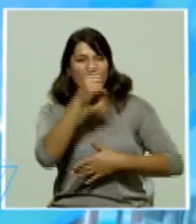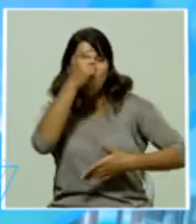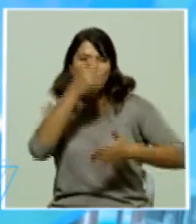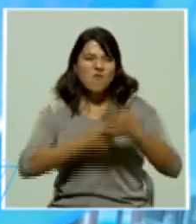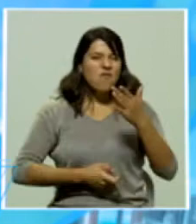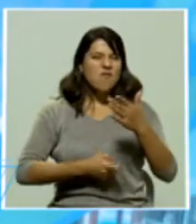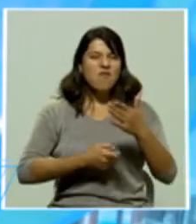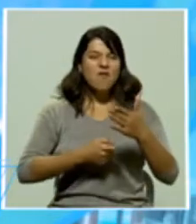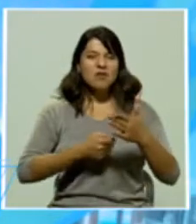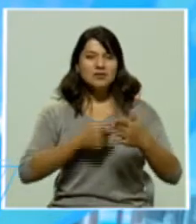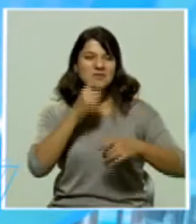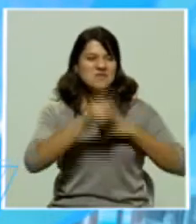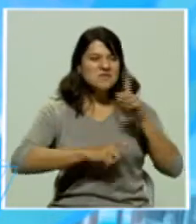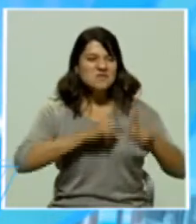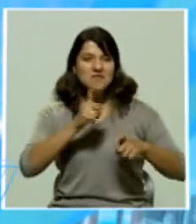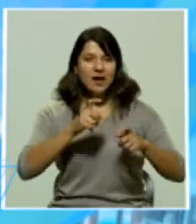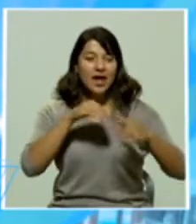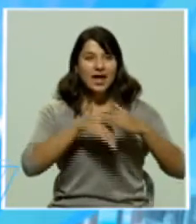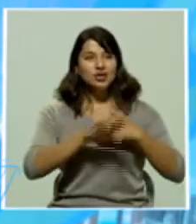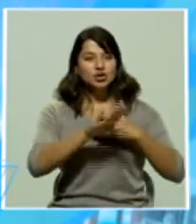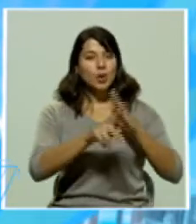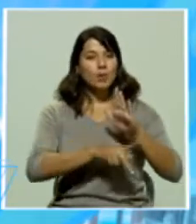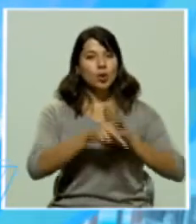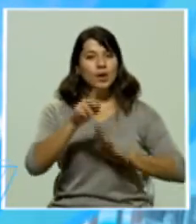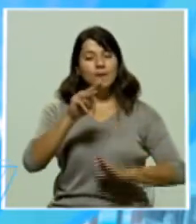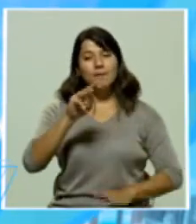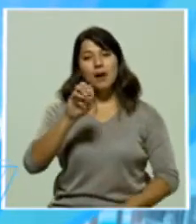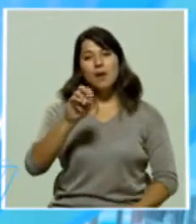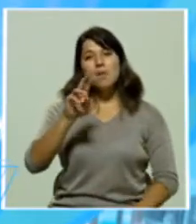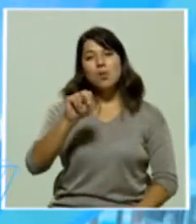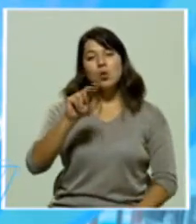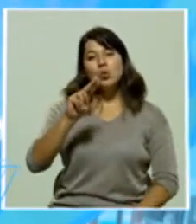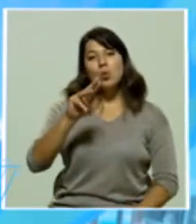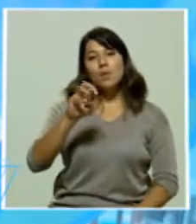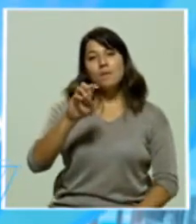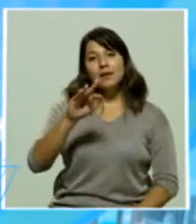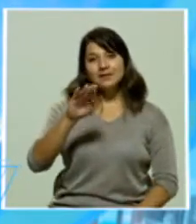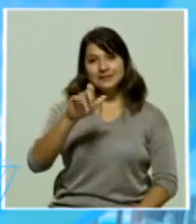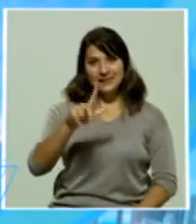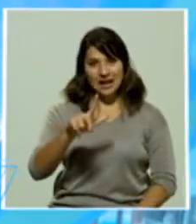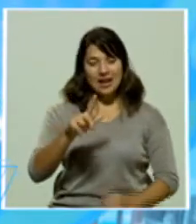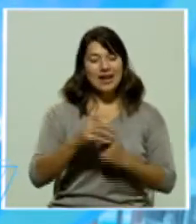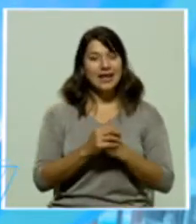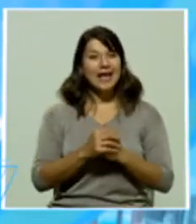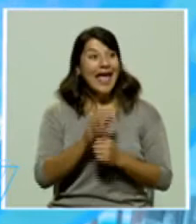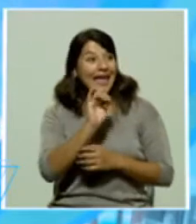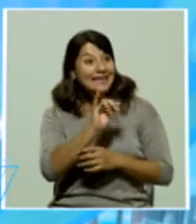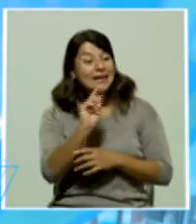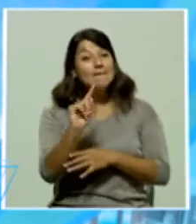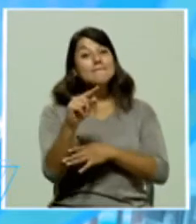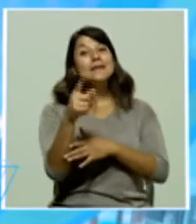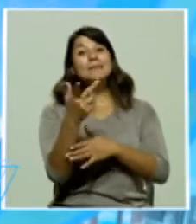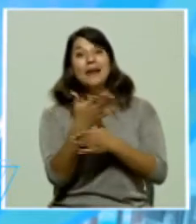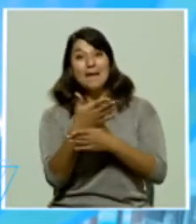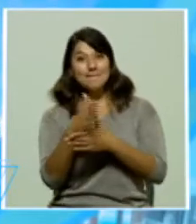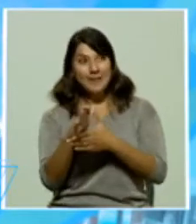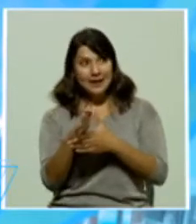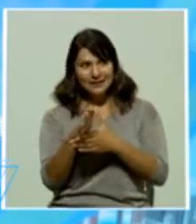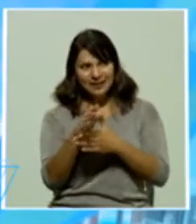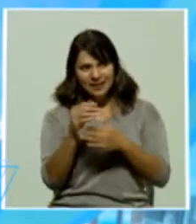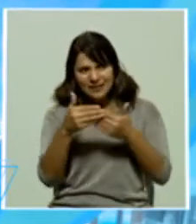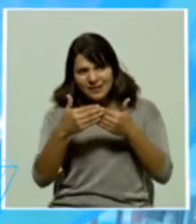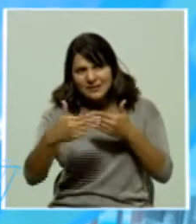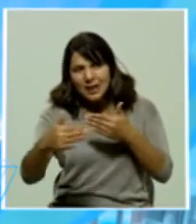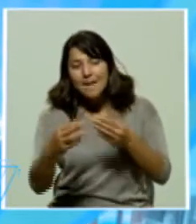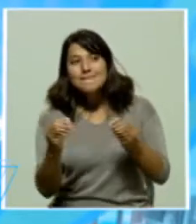en Monumental. Este es un primer paso de una serie de proyectos similares en